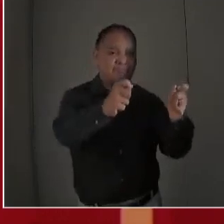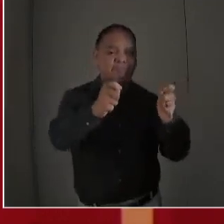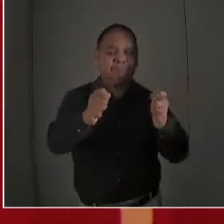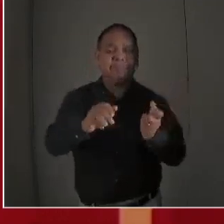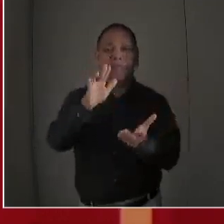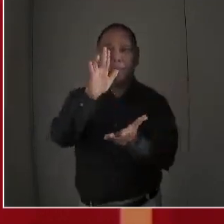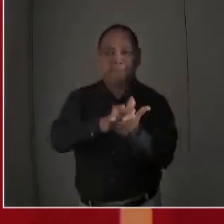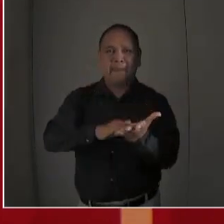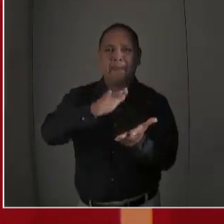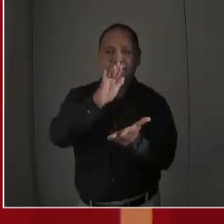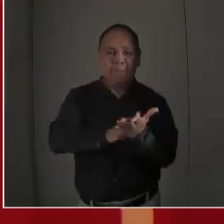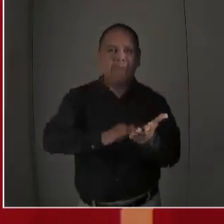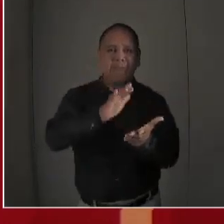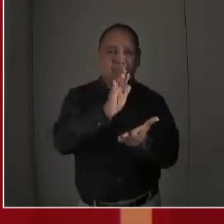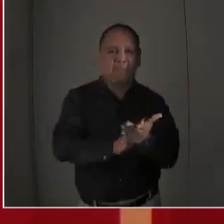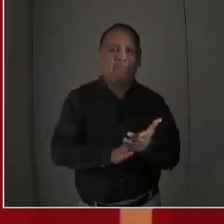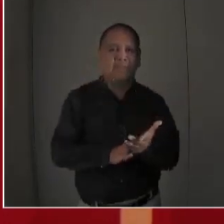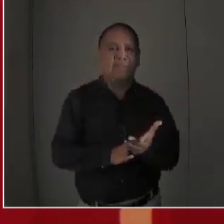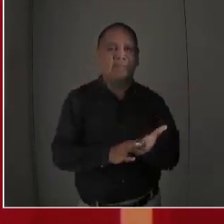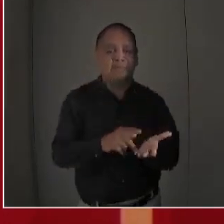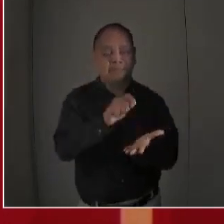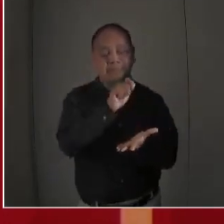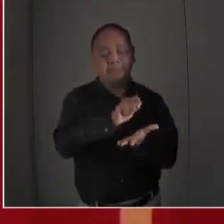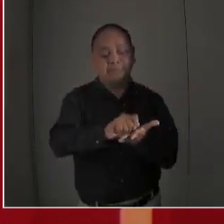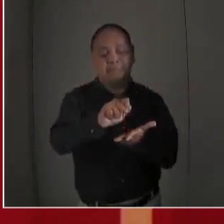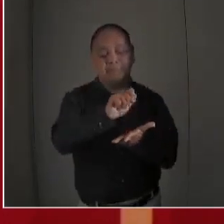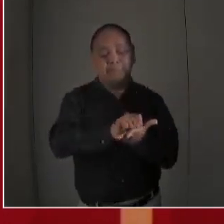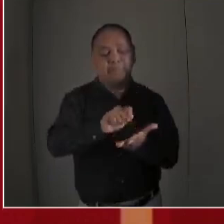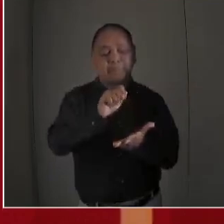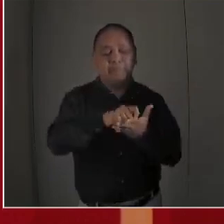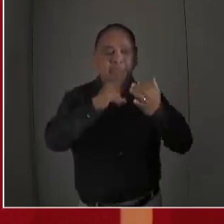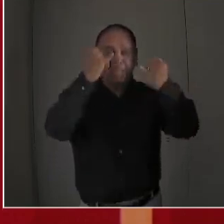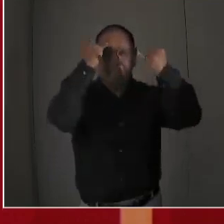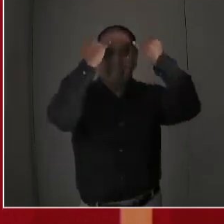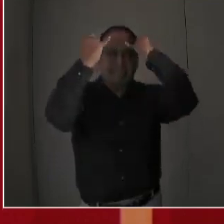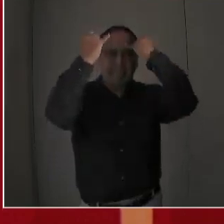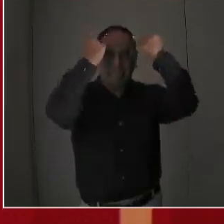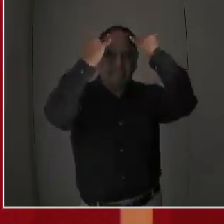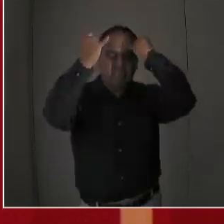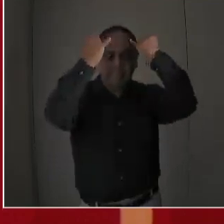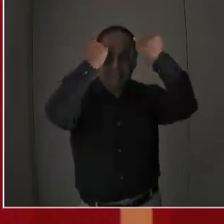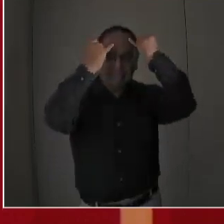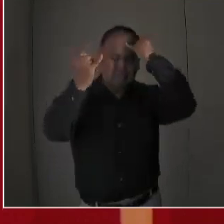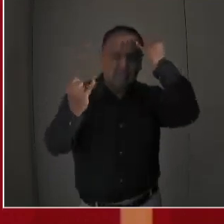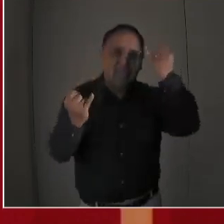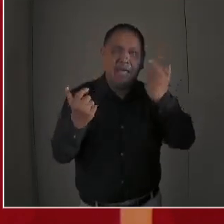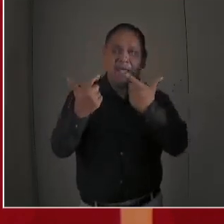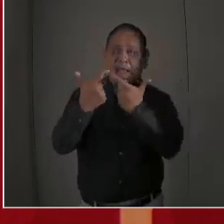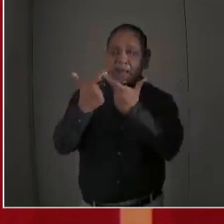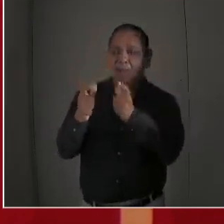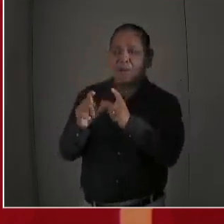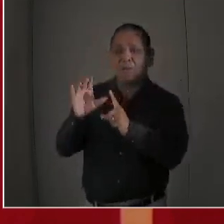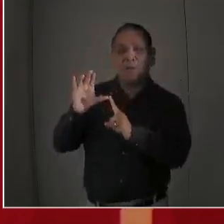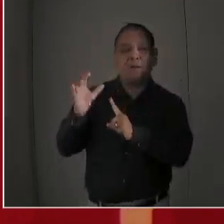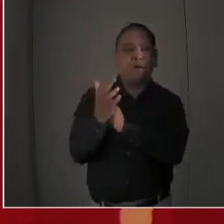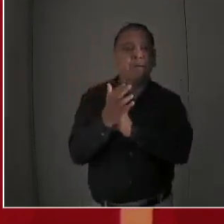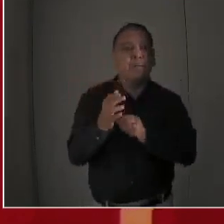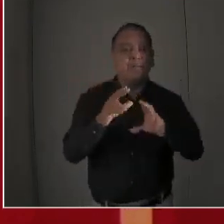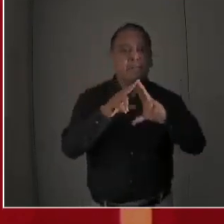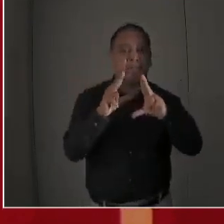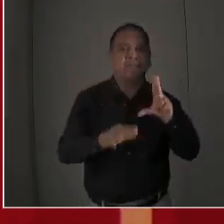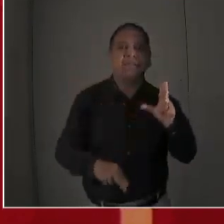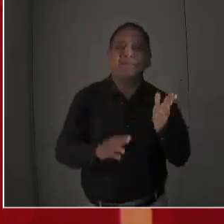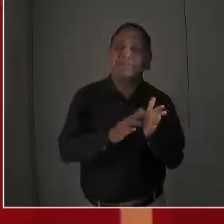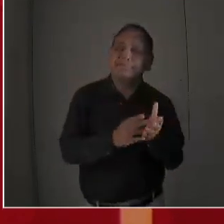papeleta en donde pueden escribir las propuestas que le hacen al Comité Ejecutivo Nacional